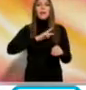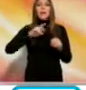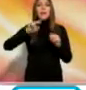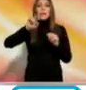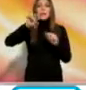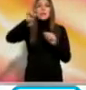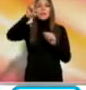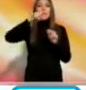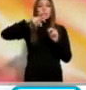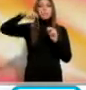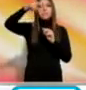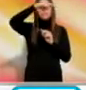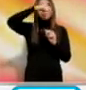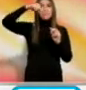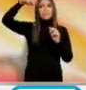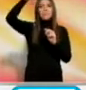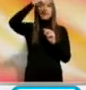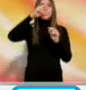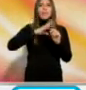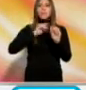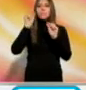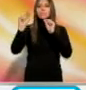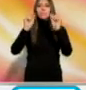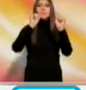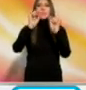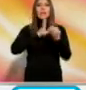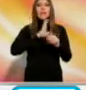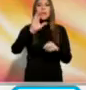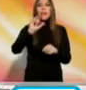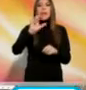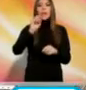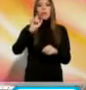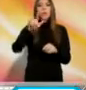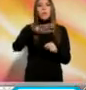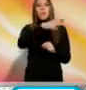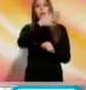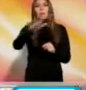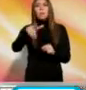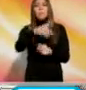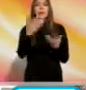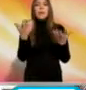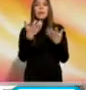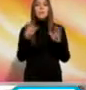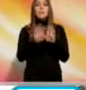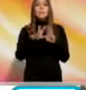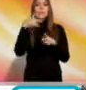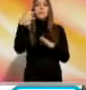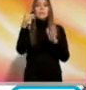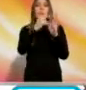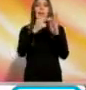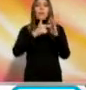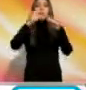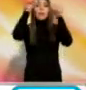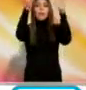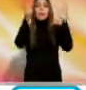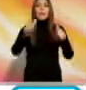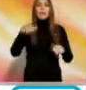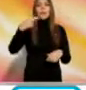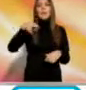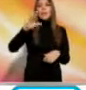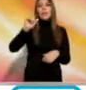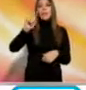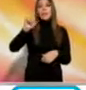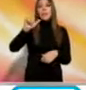caracol, incrustadas de caracoles marinos, donde se fabrican según las reglas del arte catalejos